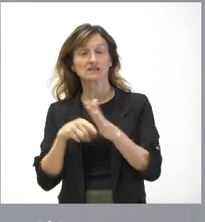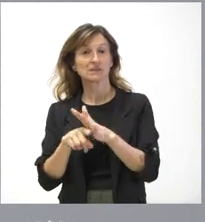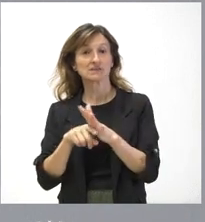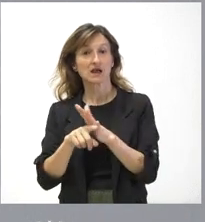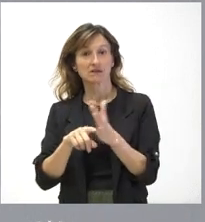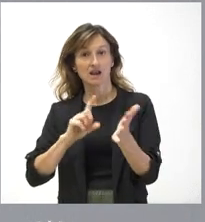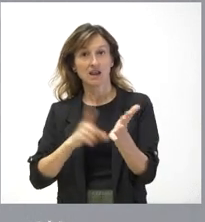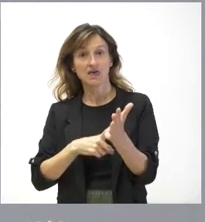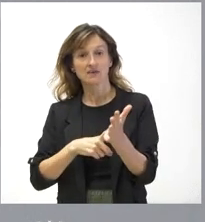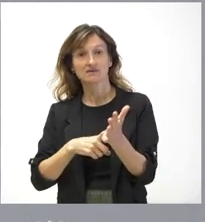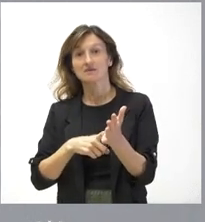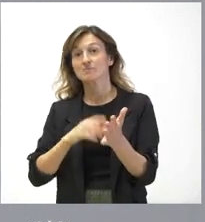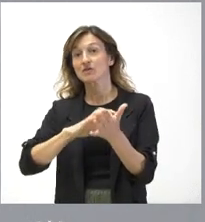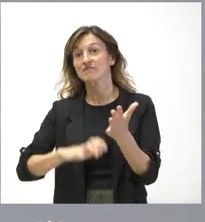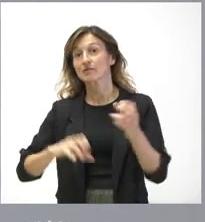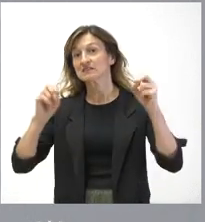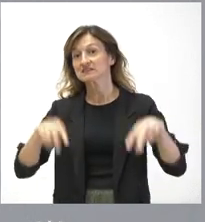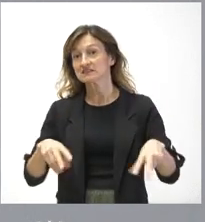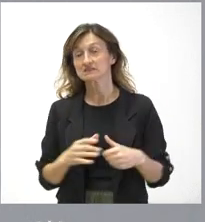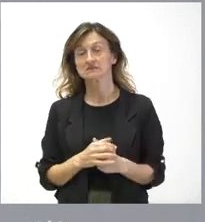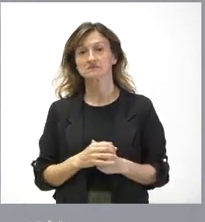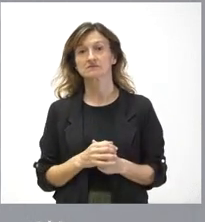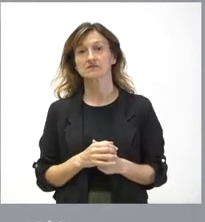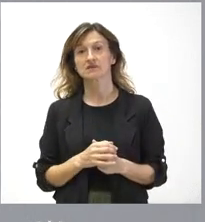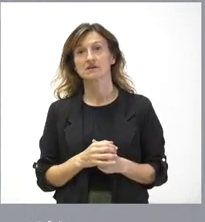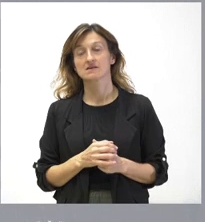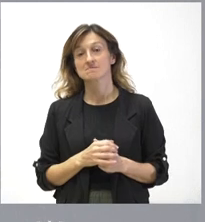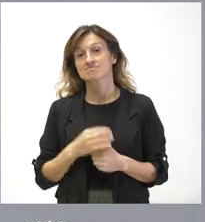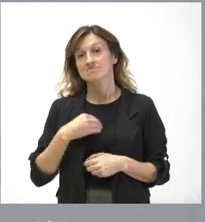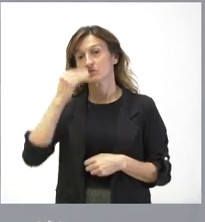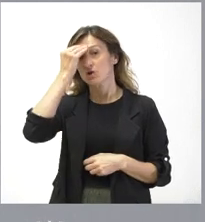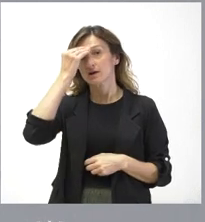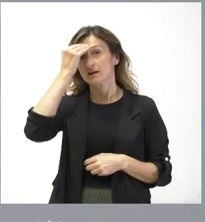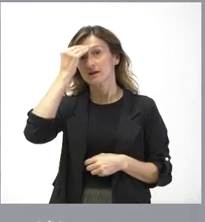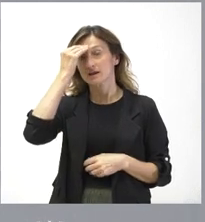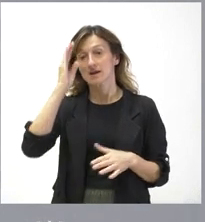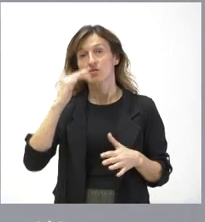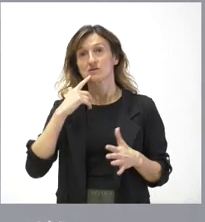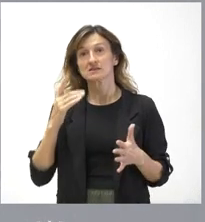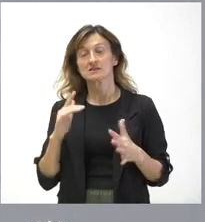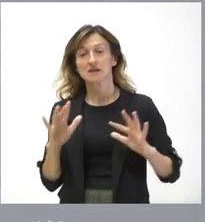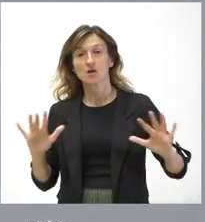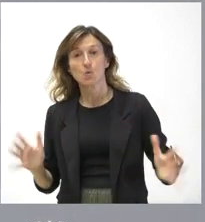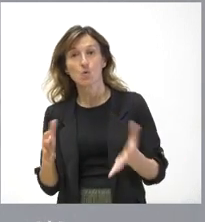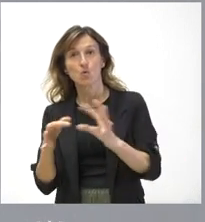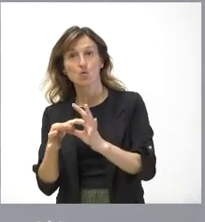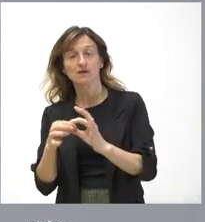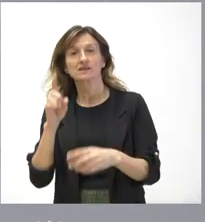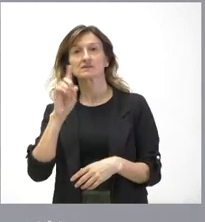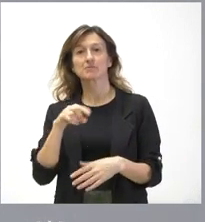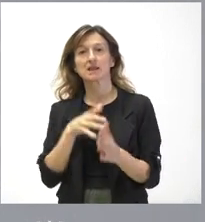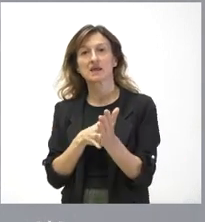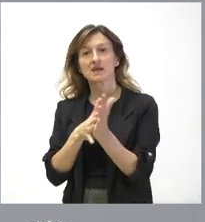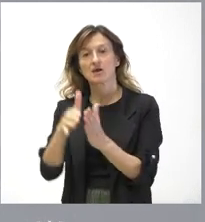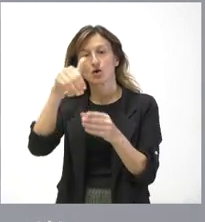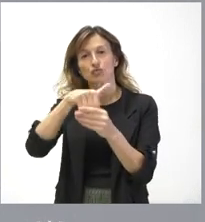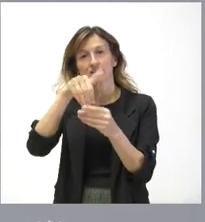ley sin el informe del consultivo y por tanto Supongo yo que si se unen para impulsar la ley se unirán para definir el contenido